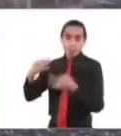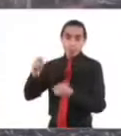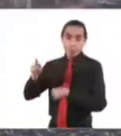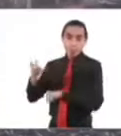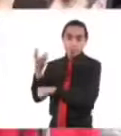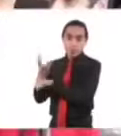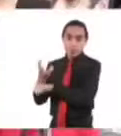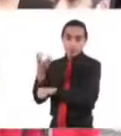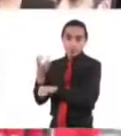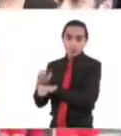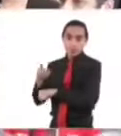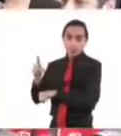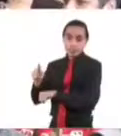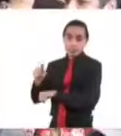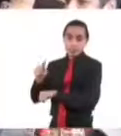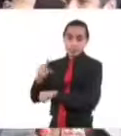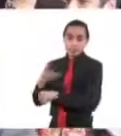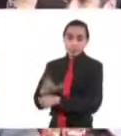Estados Unidos, en Nueva York.